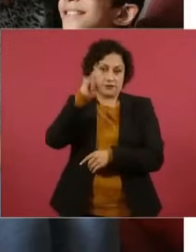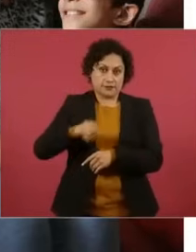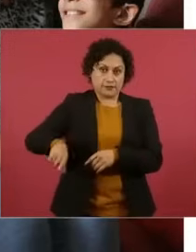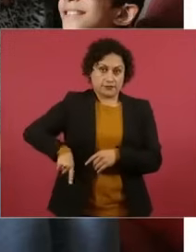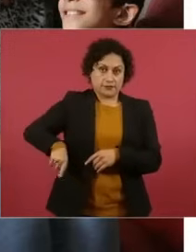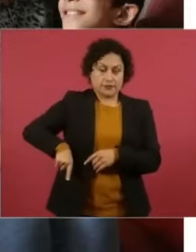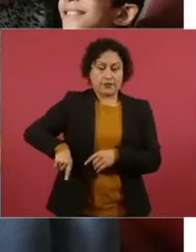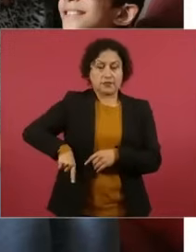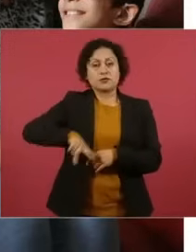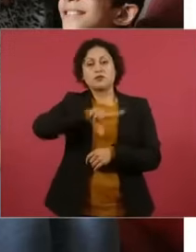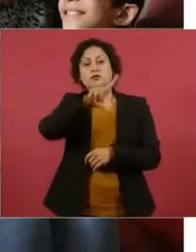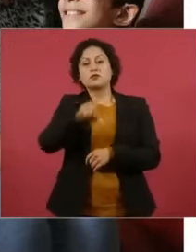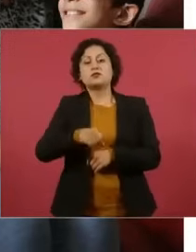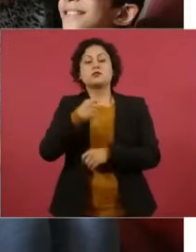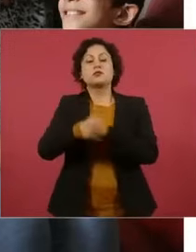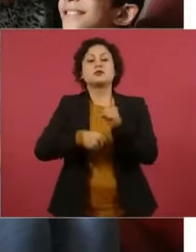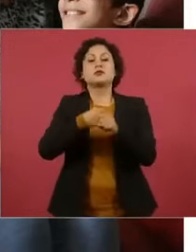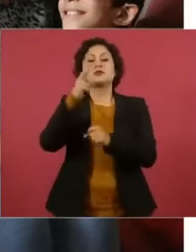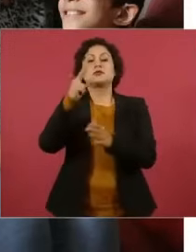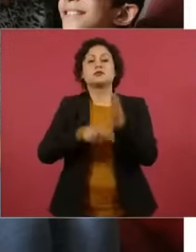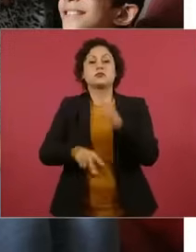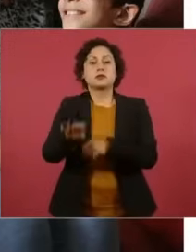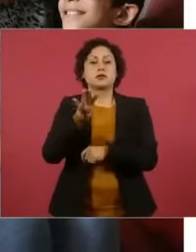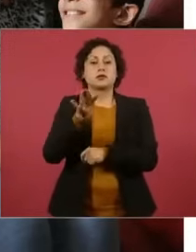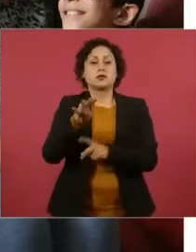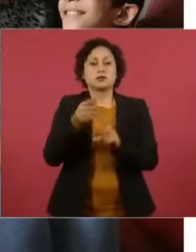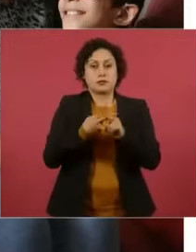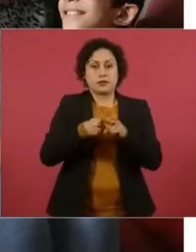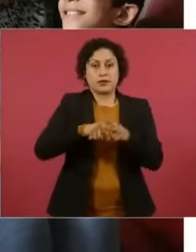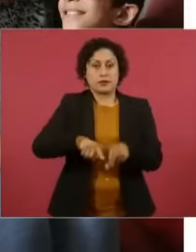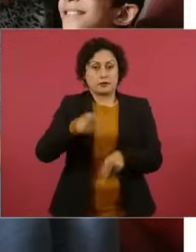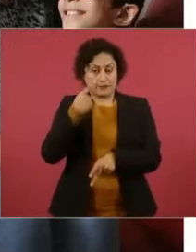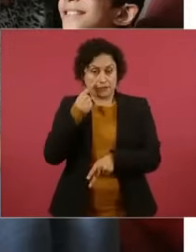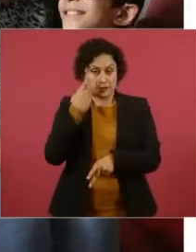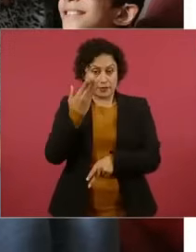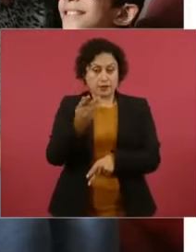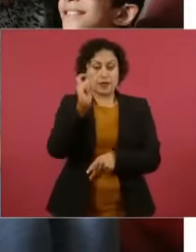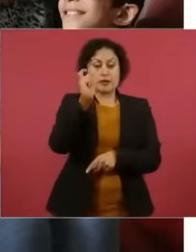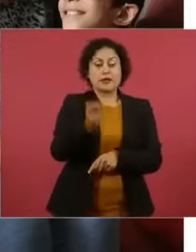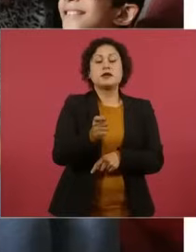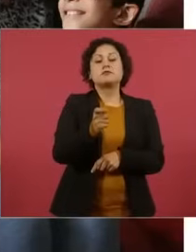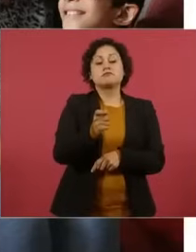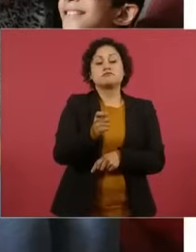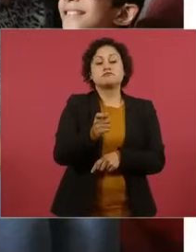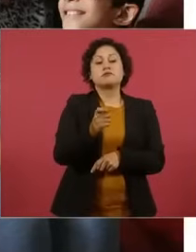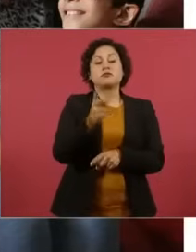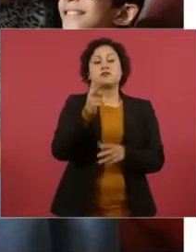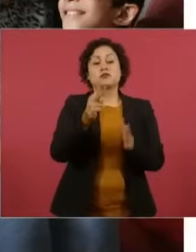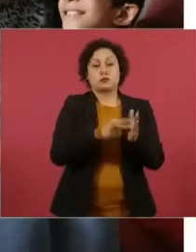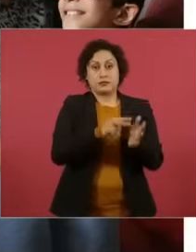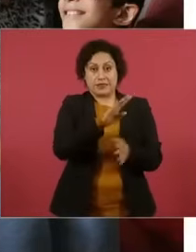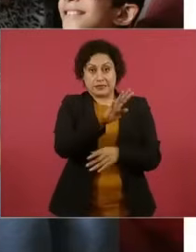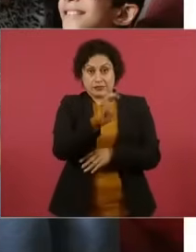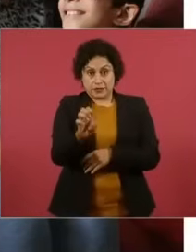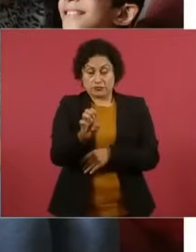estableció esta pensión y nace con un monto de 2,550 pesos. Ha tenido